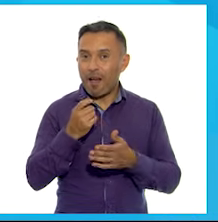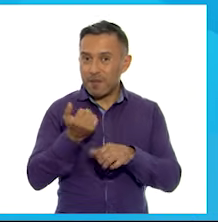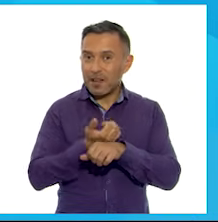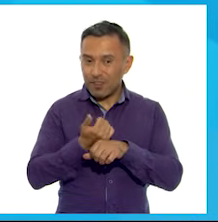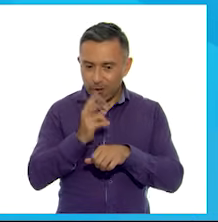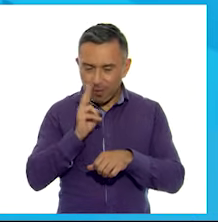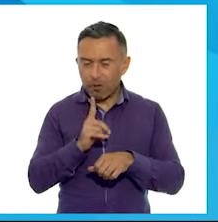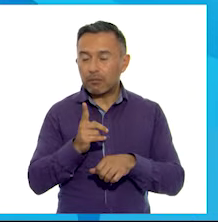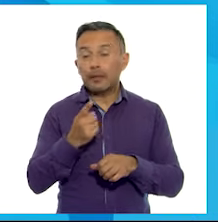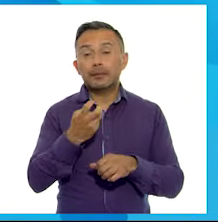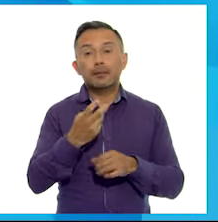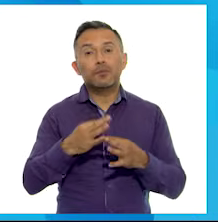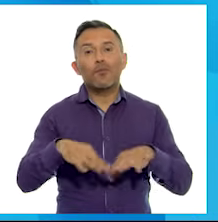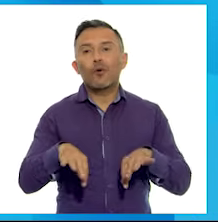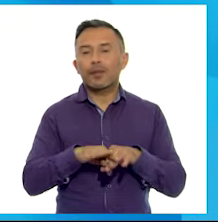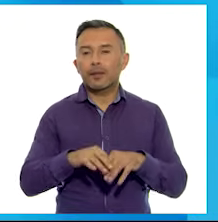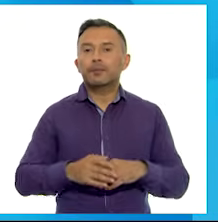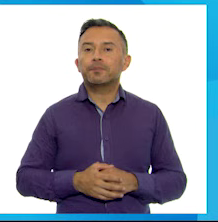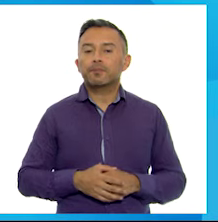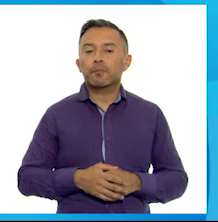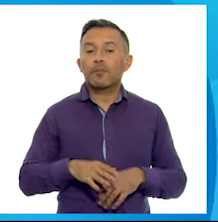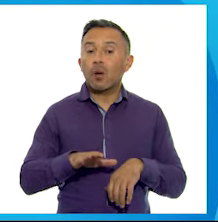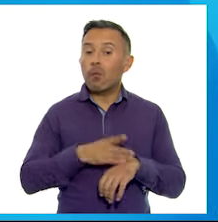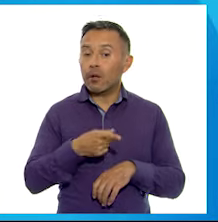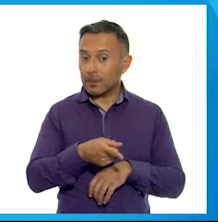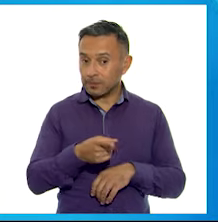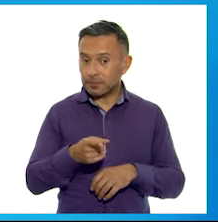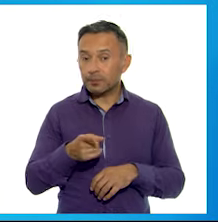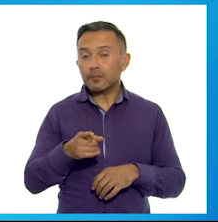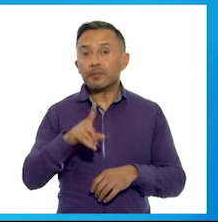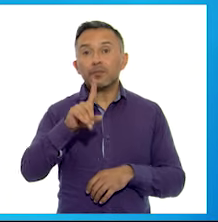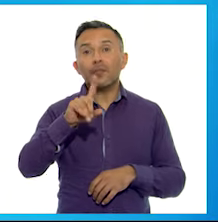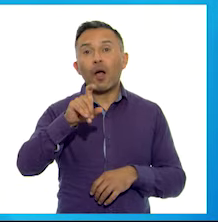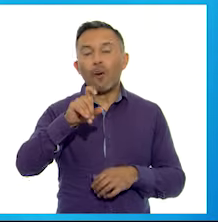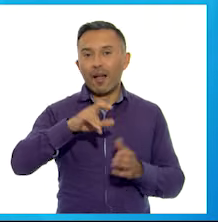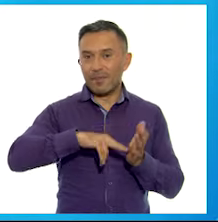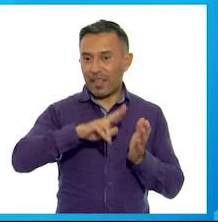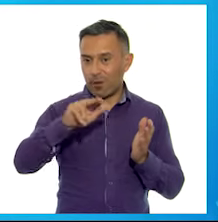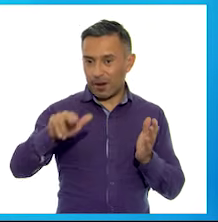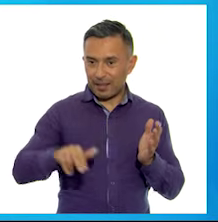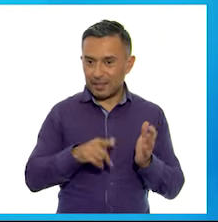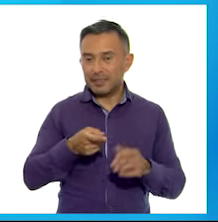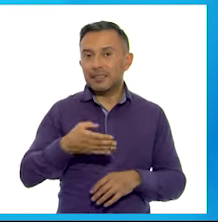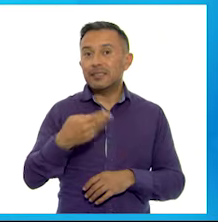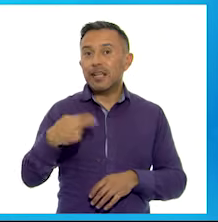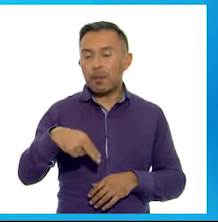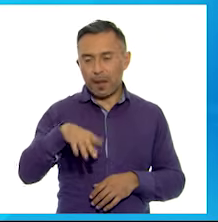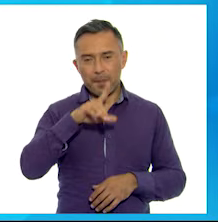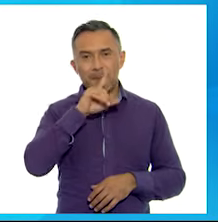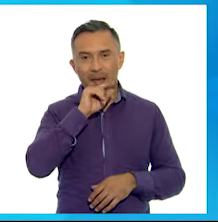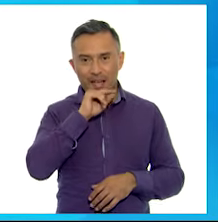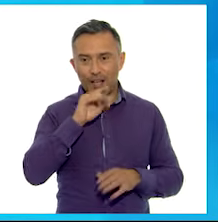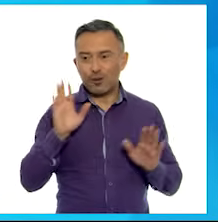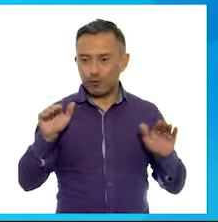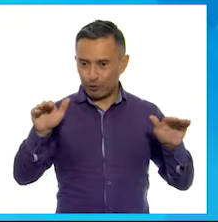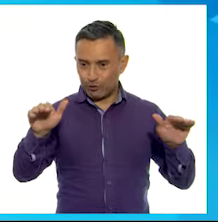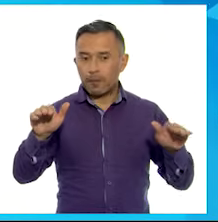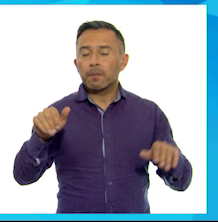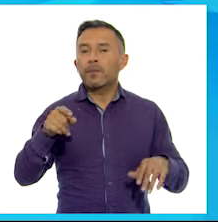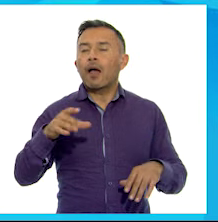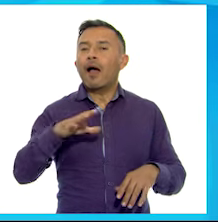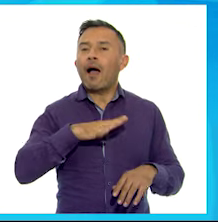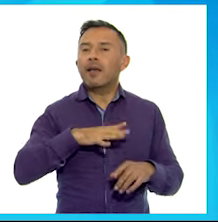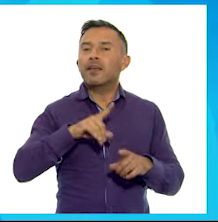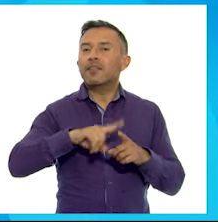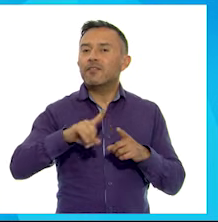líneas. Porque esta obra que hizo ella en acuarela y que se llama exactamente así, Pájaros, parte de diferentes